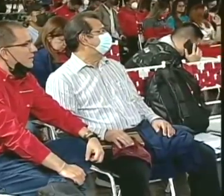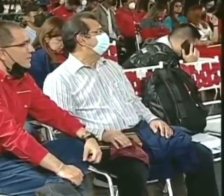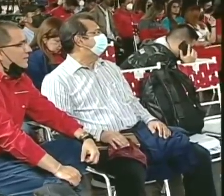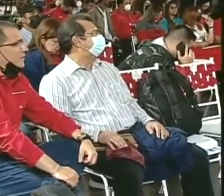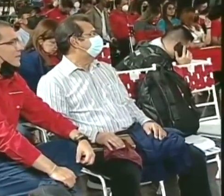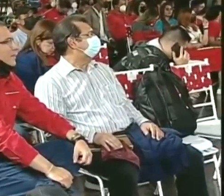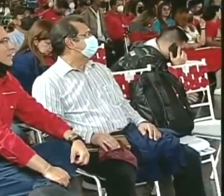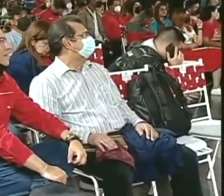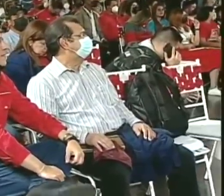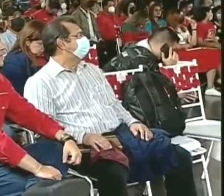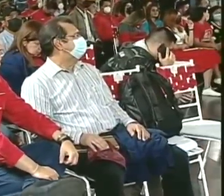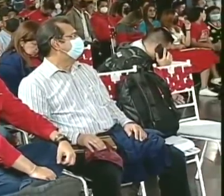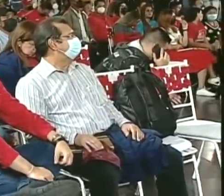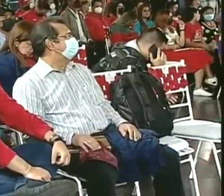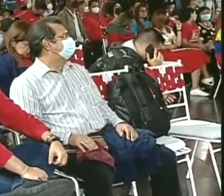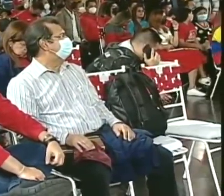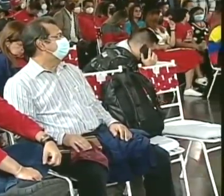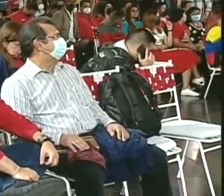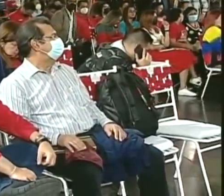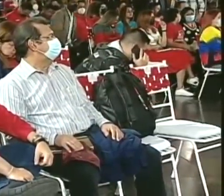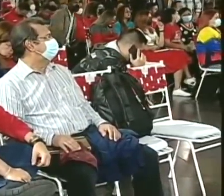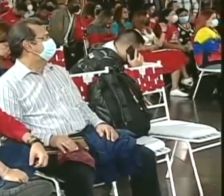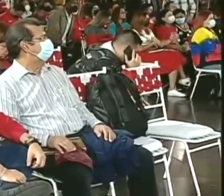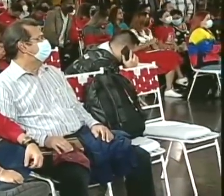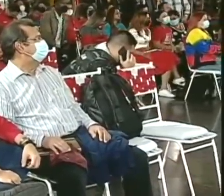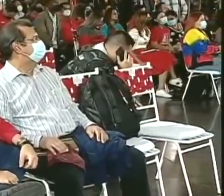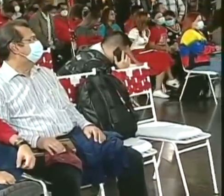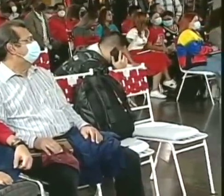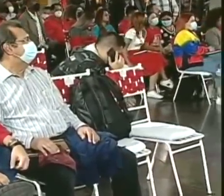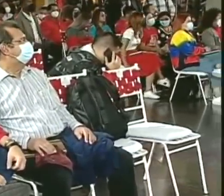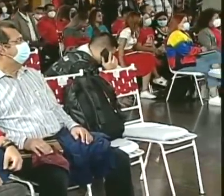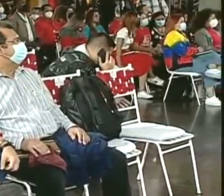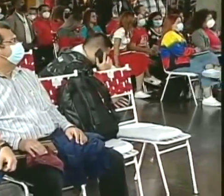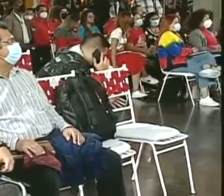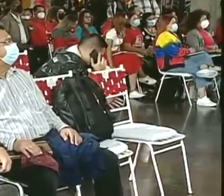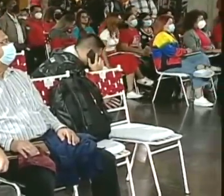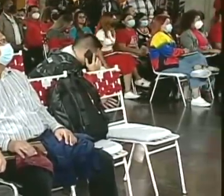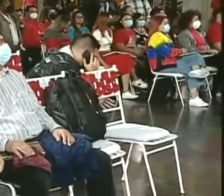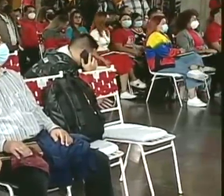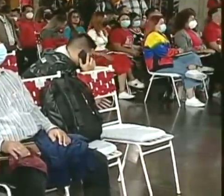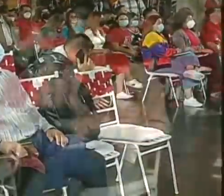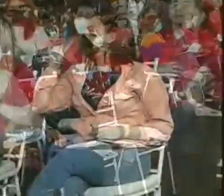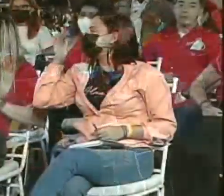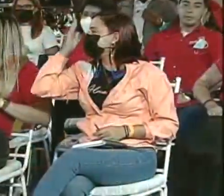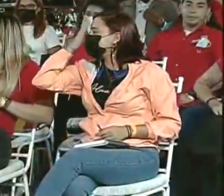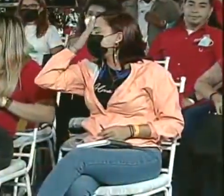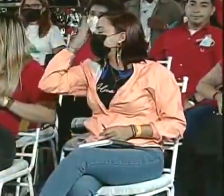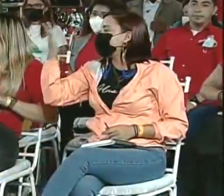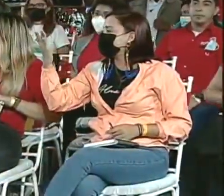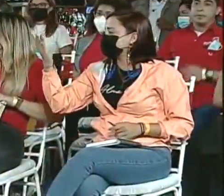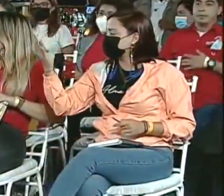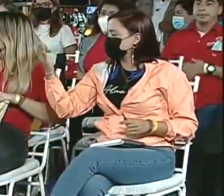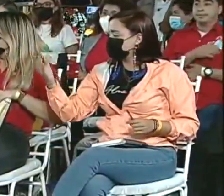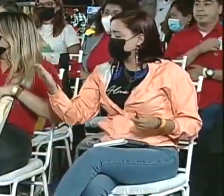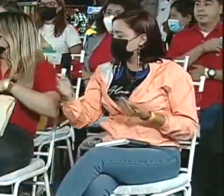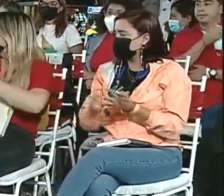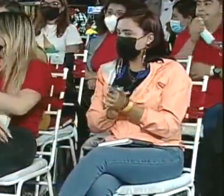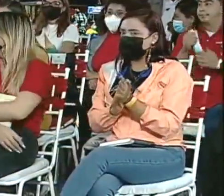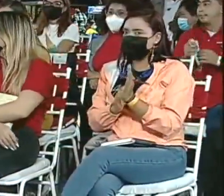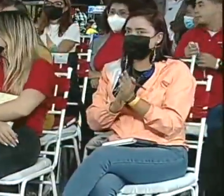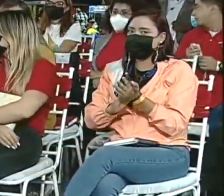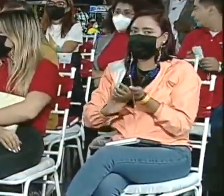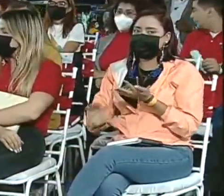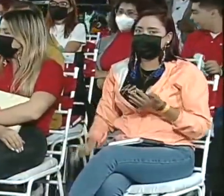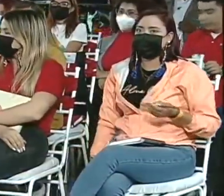nacional de la juventud del partido socialista unido de venezuela y con quienes también conforman el consejo político